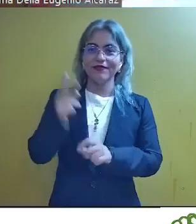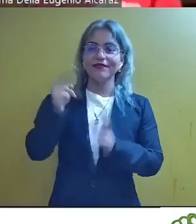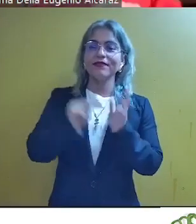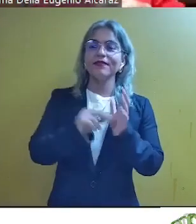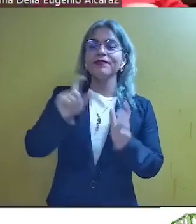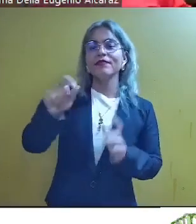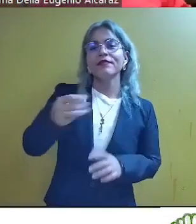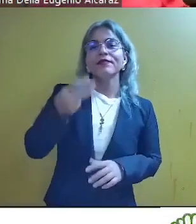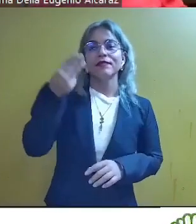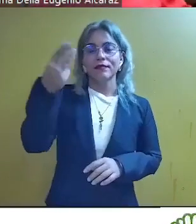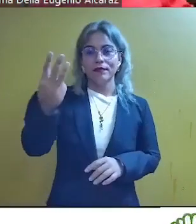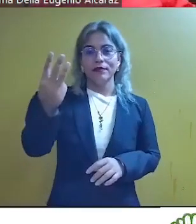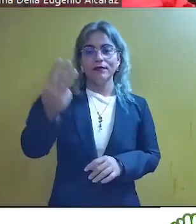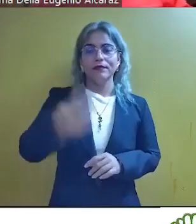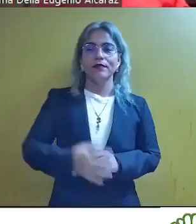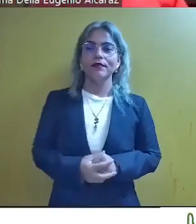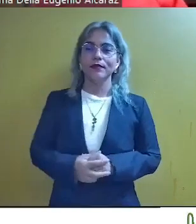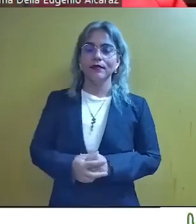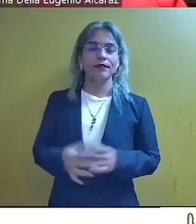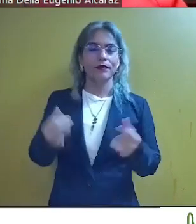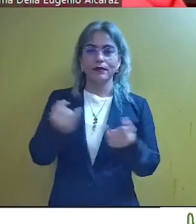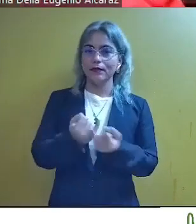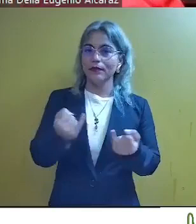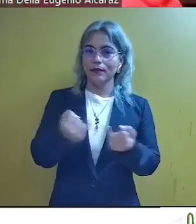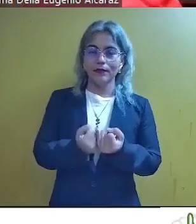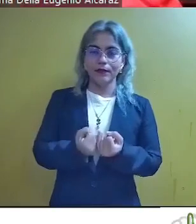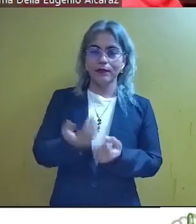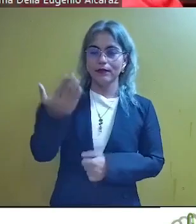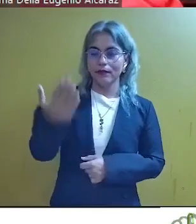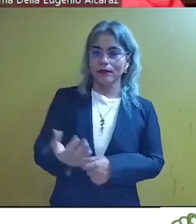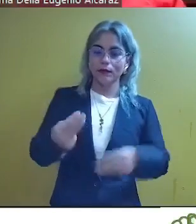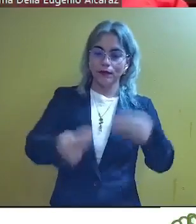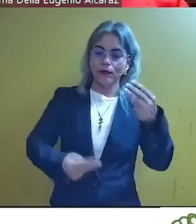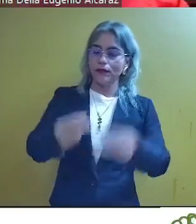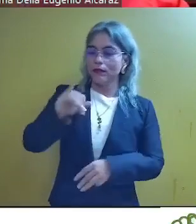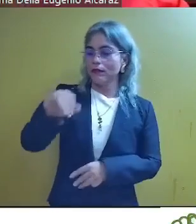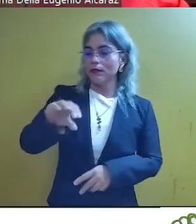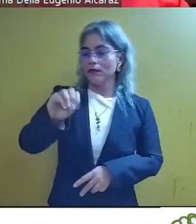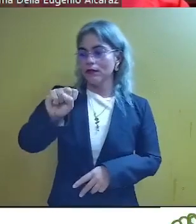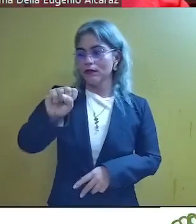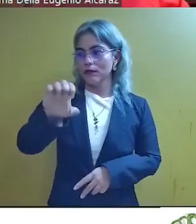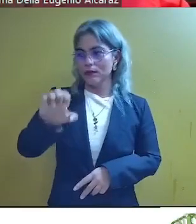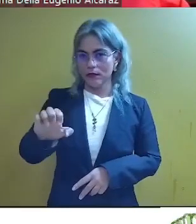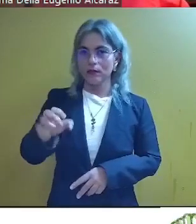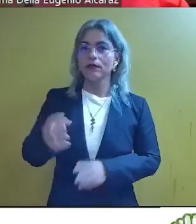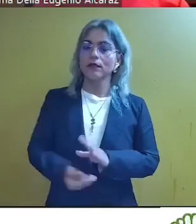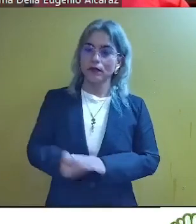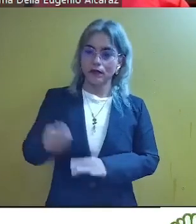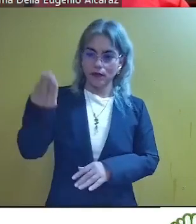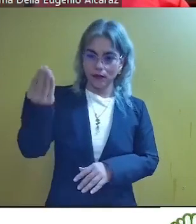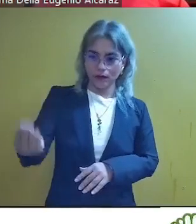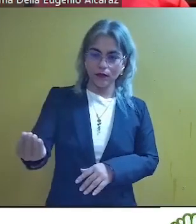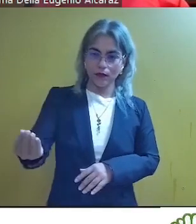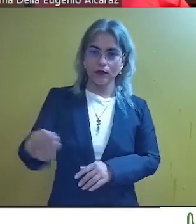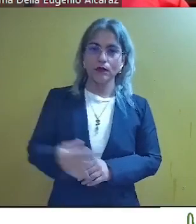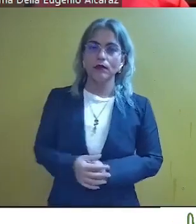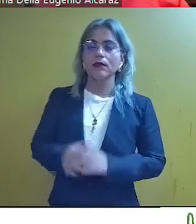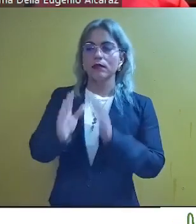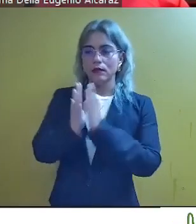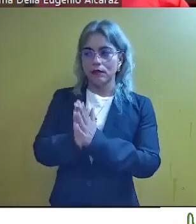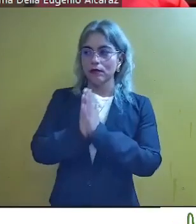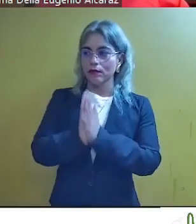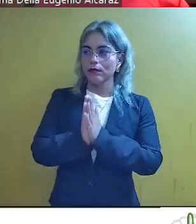TEE/G/66/2023, que de igual forma fue turnado a la ponencia a cargo del magistrado José Inés Betancur Salgado. Por lo tanto, le